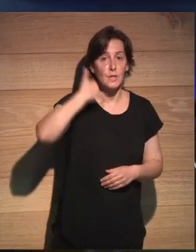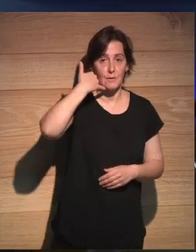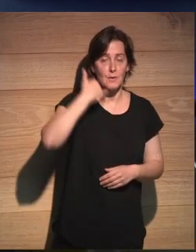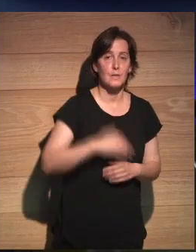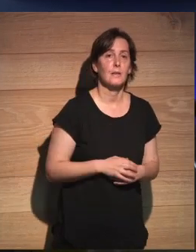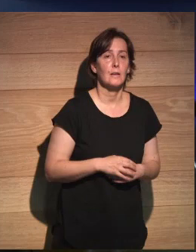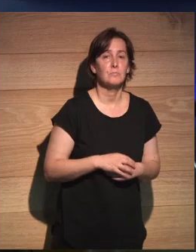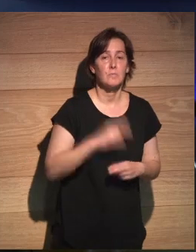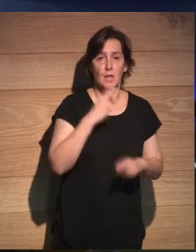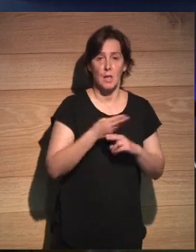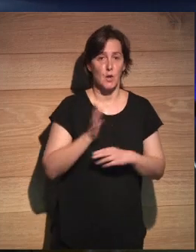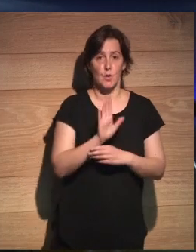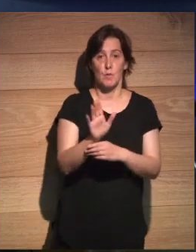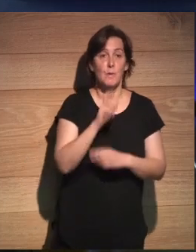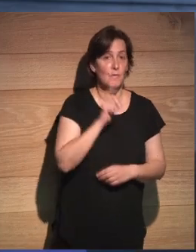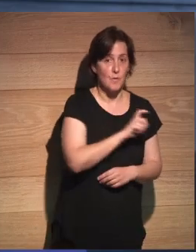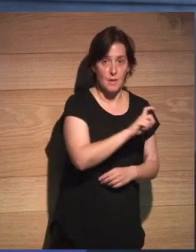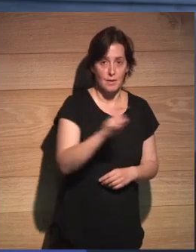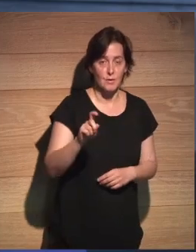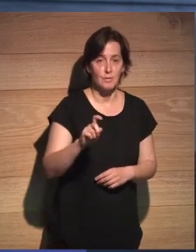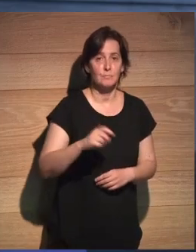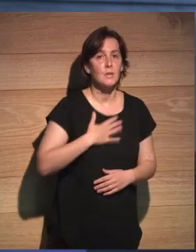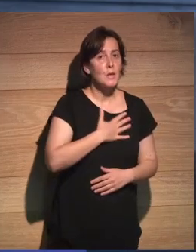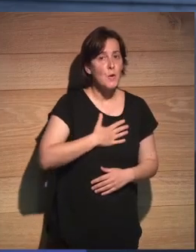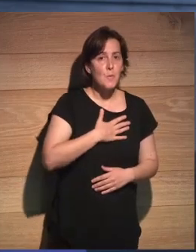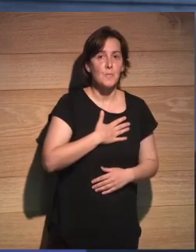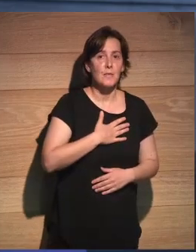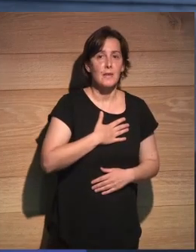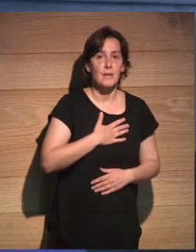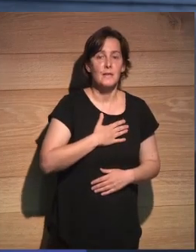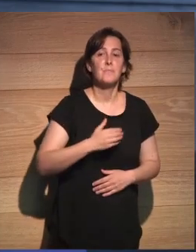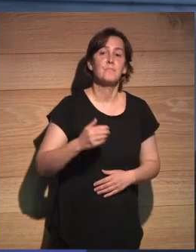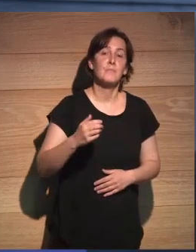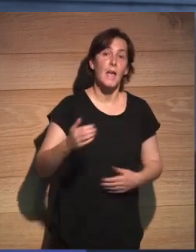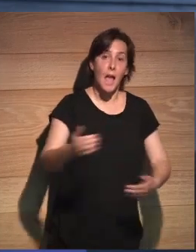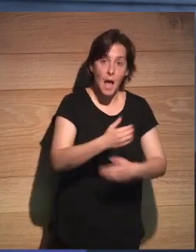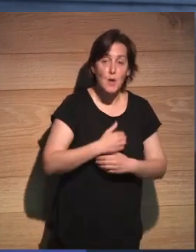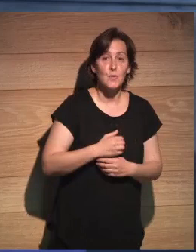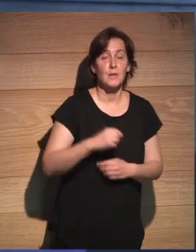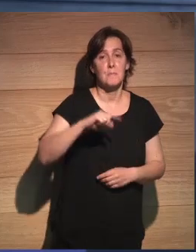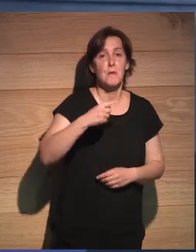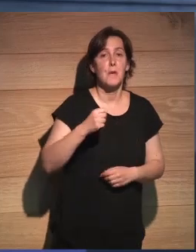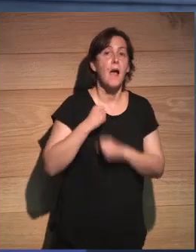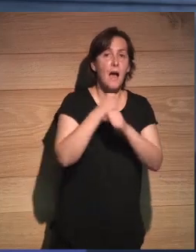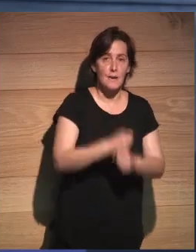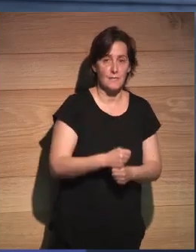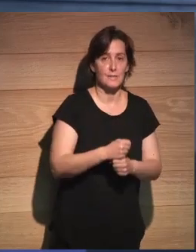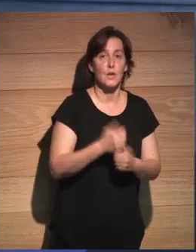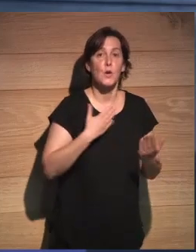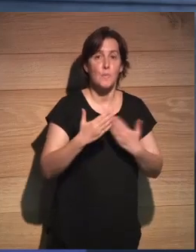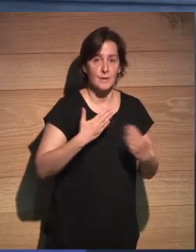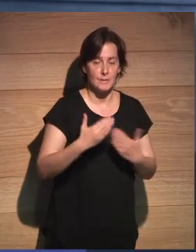nombre de toda la Fundación. La verdad es que es un placer acoger aquí el primer aniversario de The